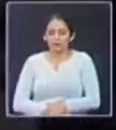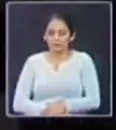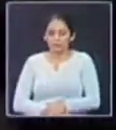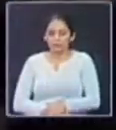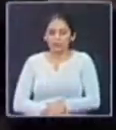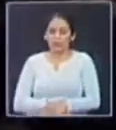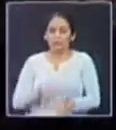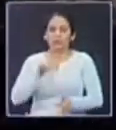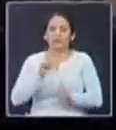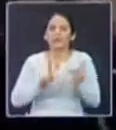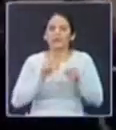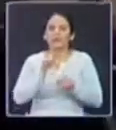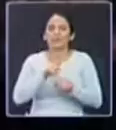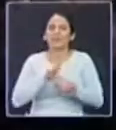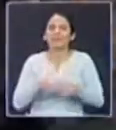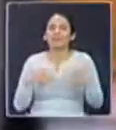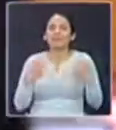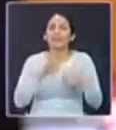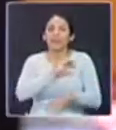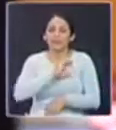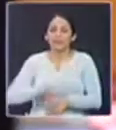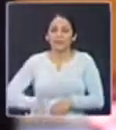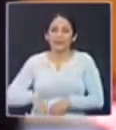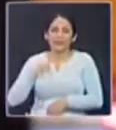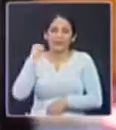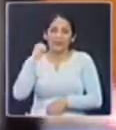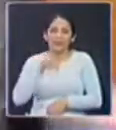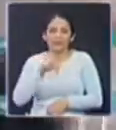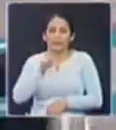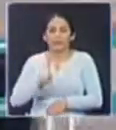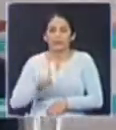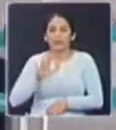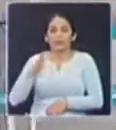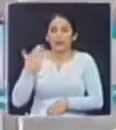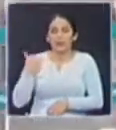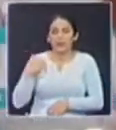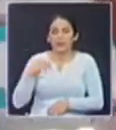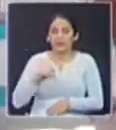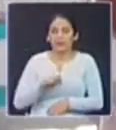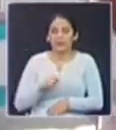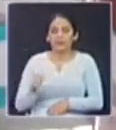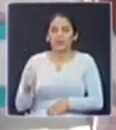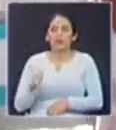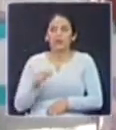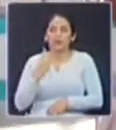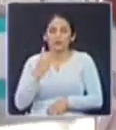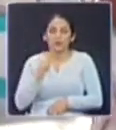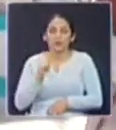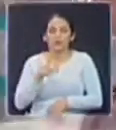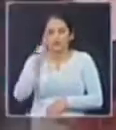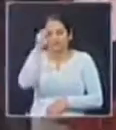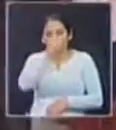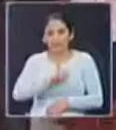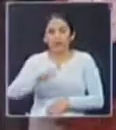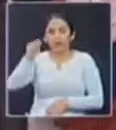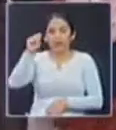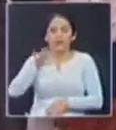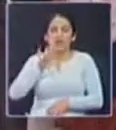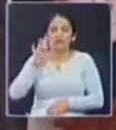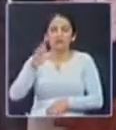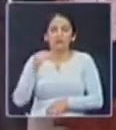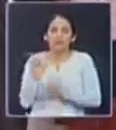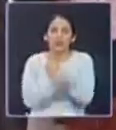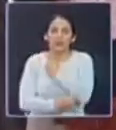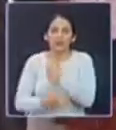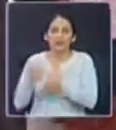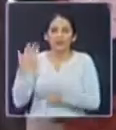Los campeones del Balompié Nacional 2017, los argentinos Marcos Mondaini y Esteban Drer, viajaron a su país de vacaciones, pero con la ilusión de